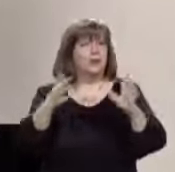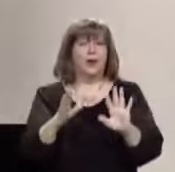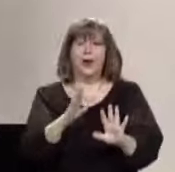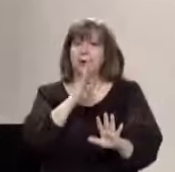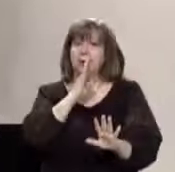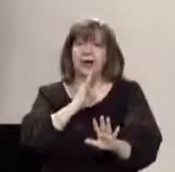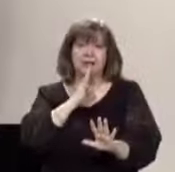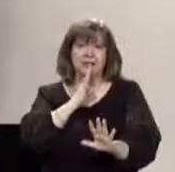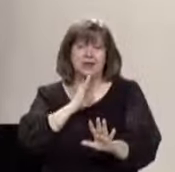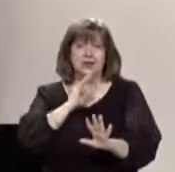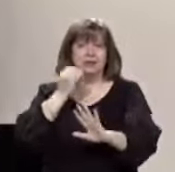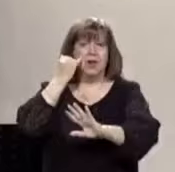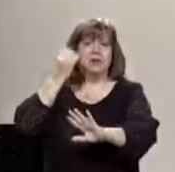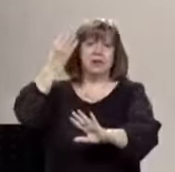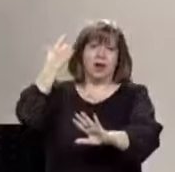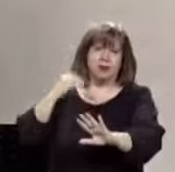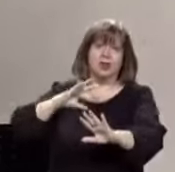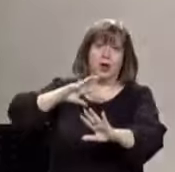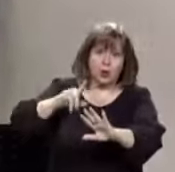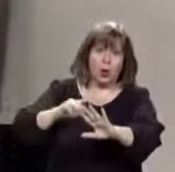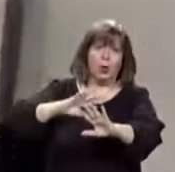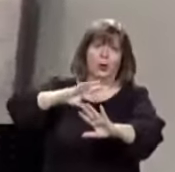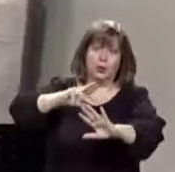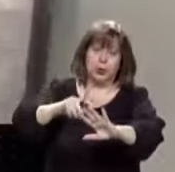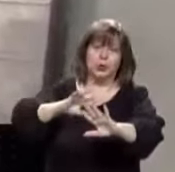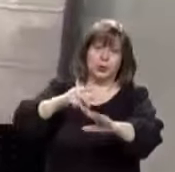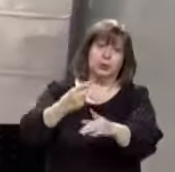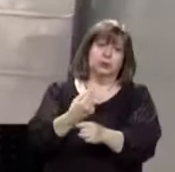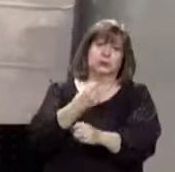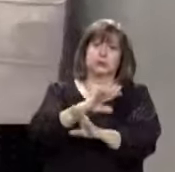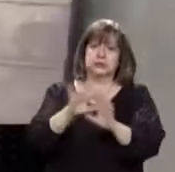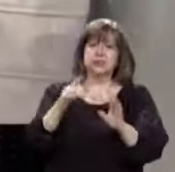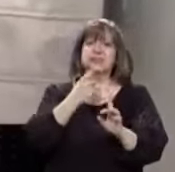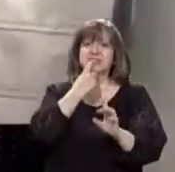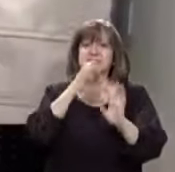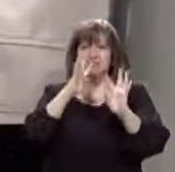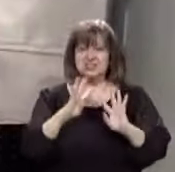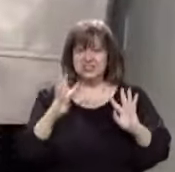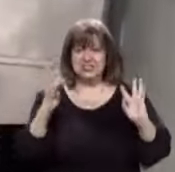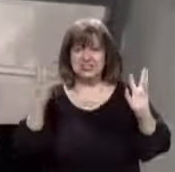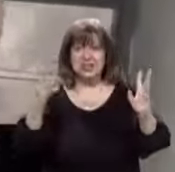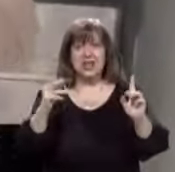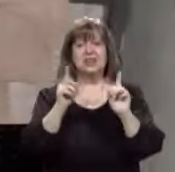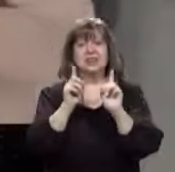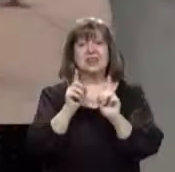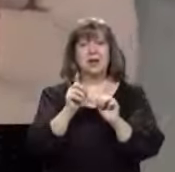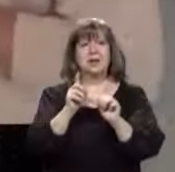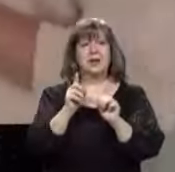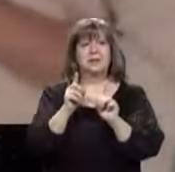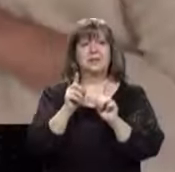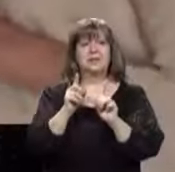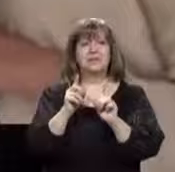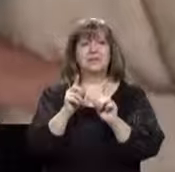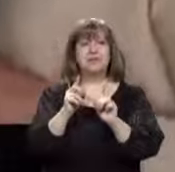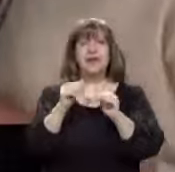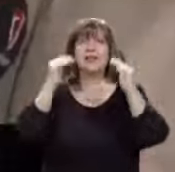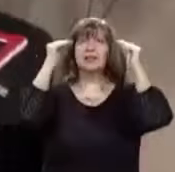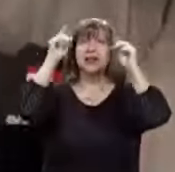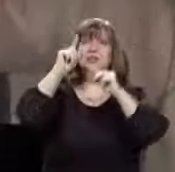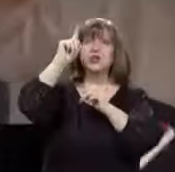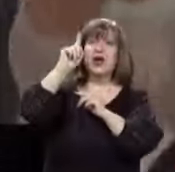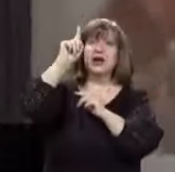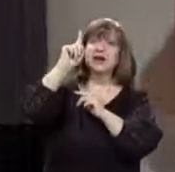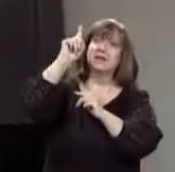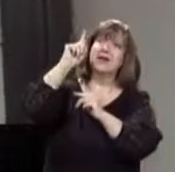antes hubo robos, robos y robos. Verán que no solamente las rejas tienen que ver con la atención al público. Miren lo que es el techo, a ver si Pablo lo